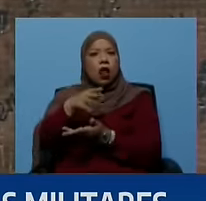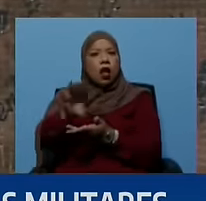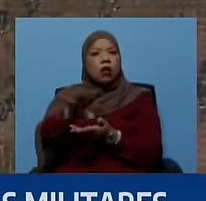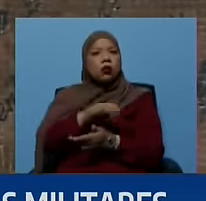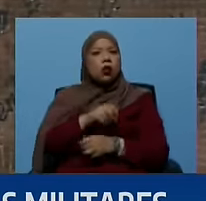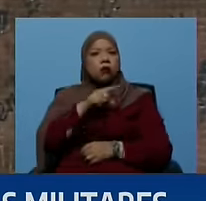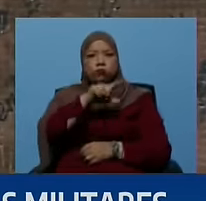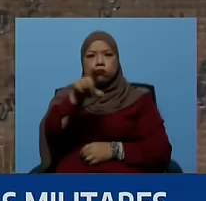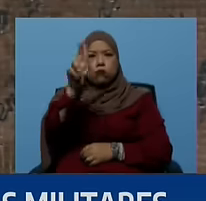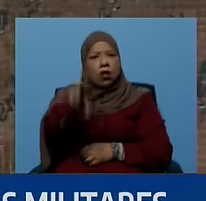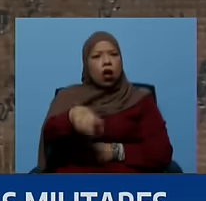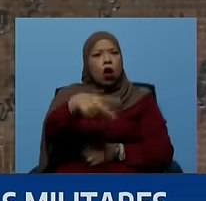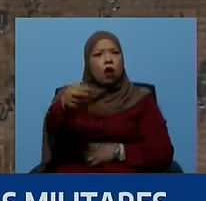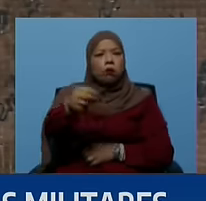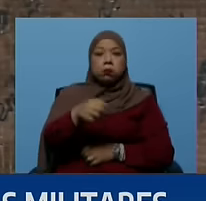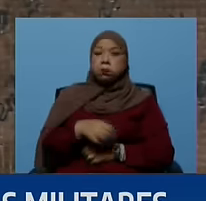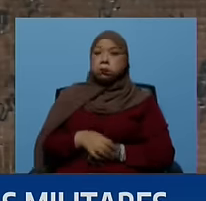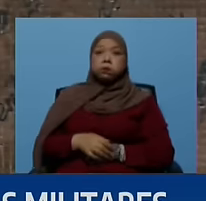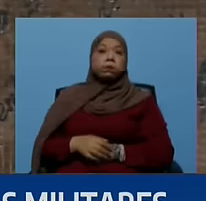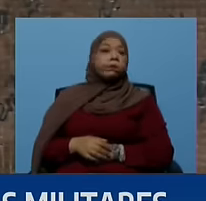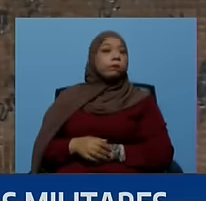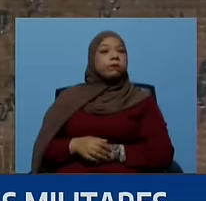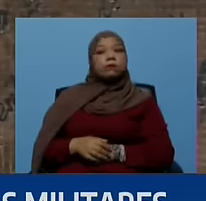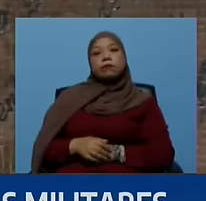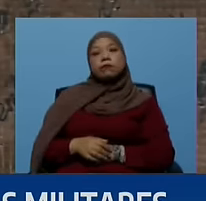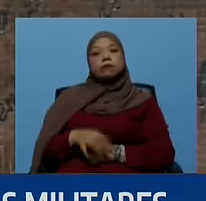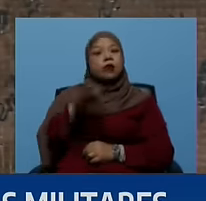verdad nadie se la